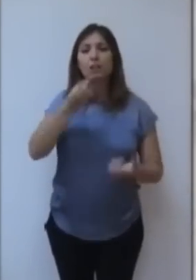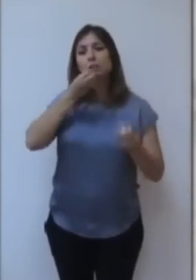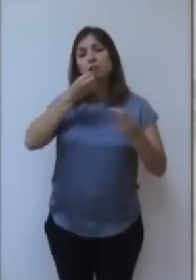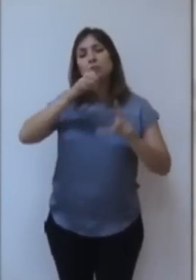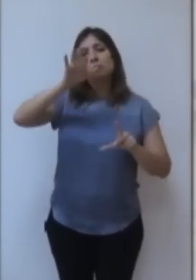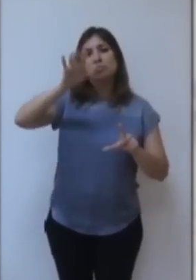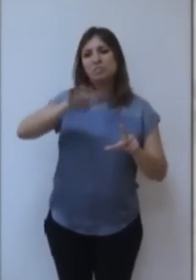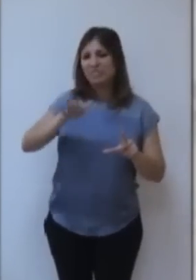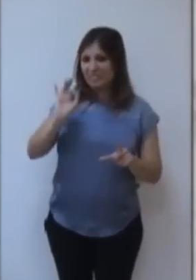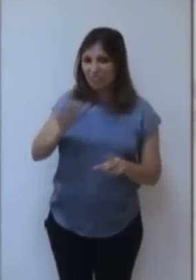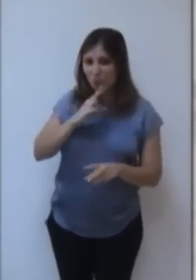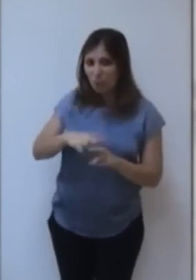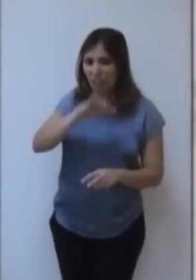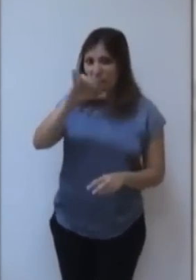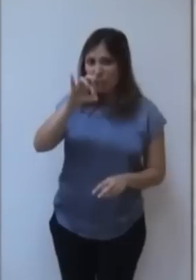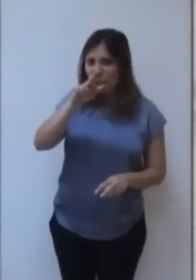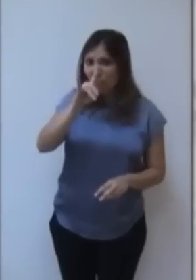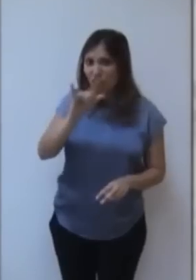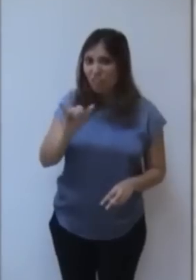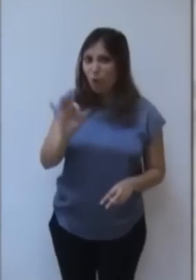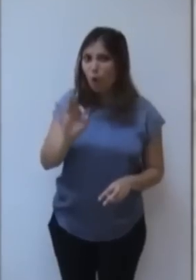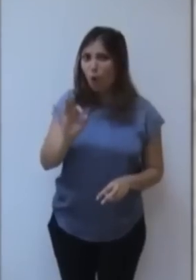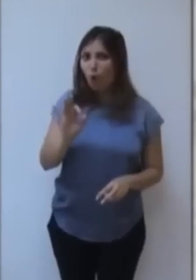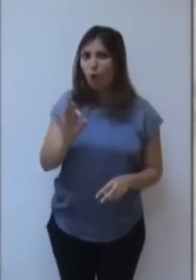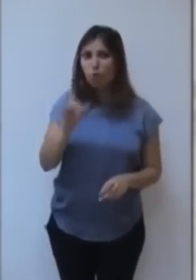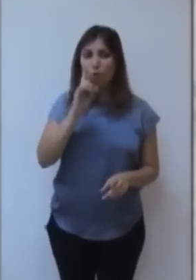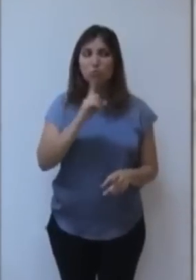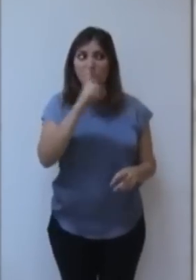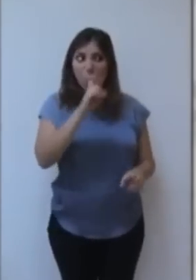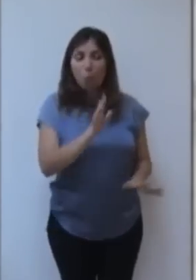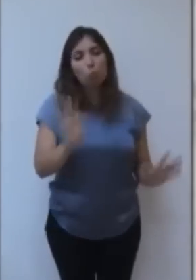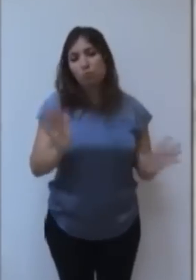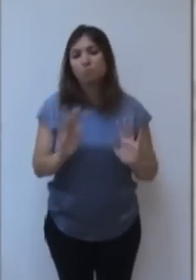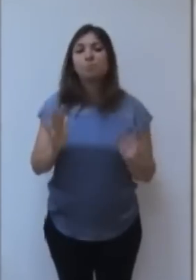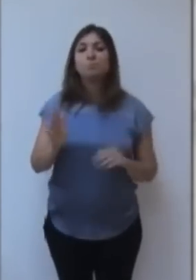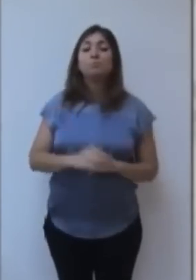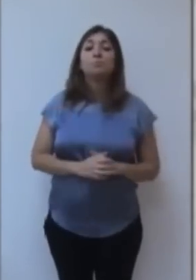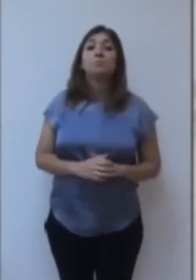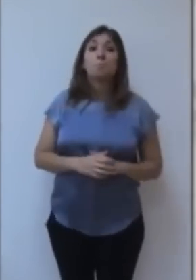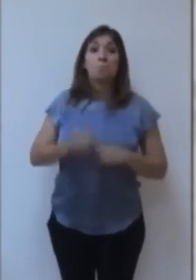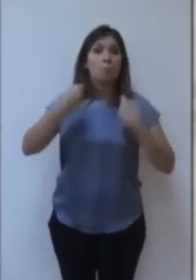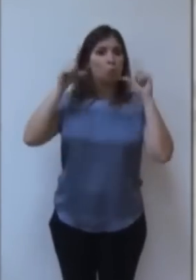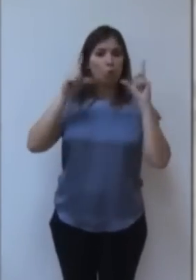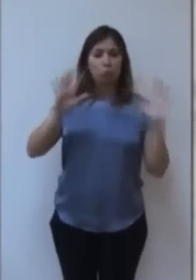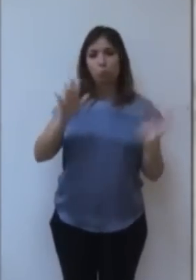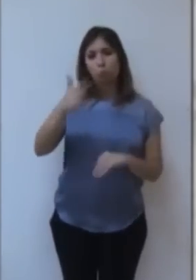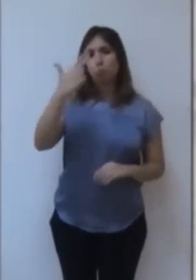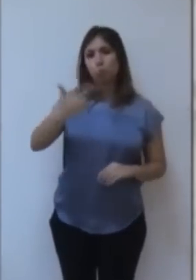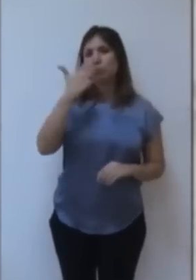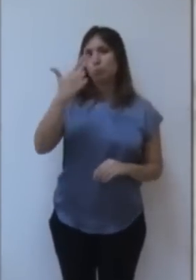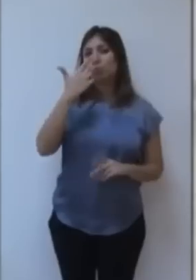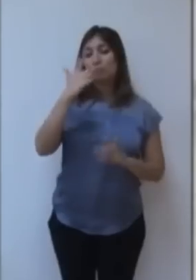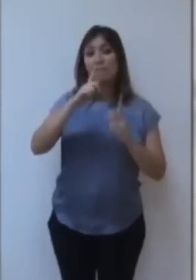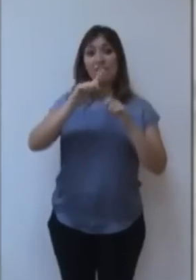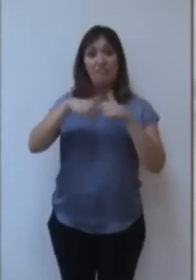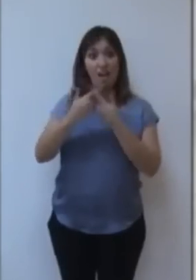relatando constantemente, Jordi se llama, ¿no? Parece que eso, no me acuerdo. La verdad es un blog muy interesante donde la